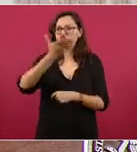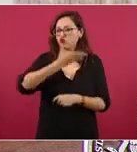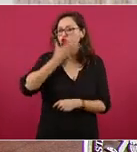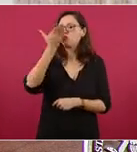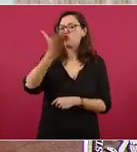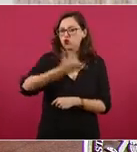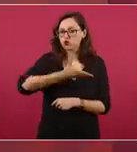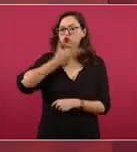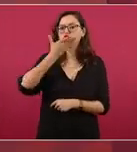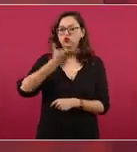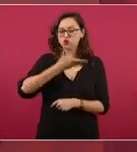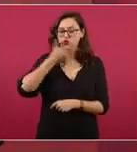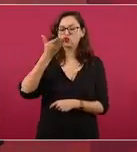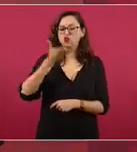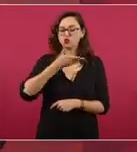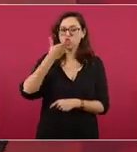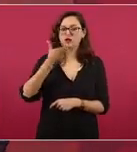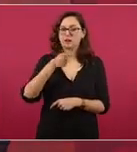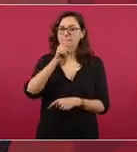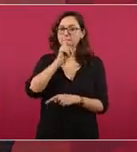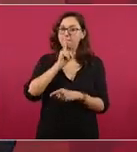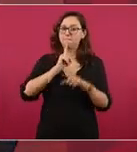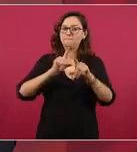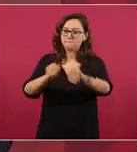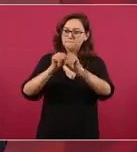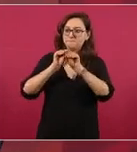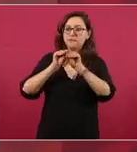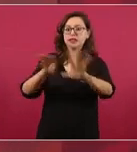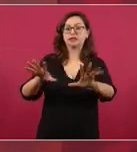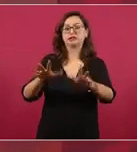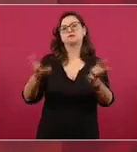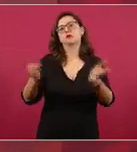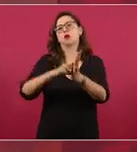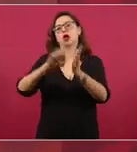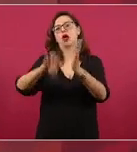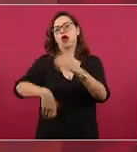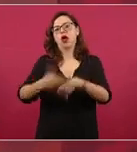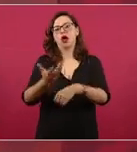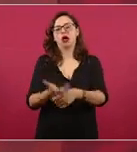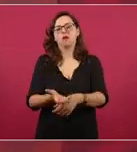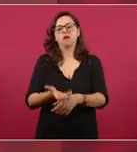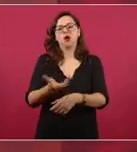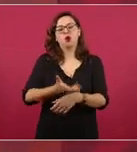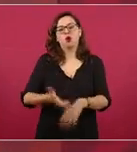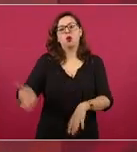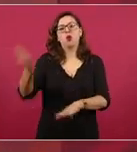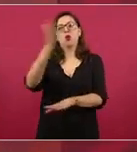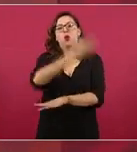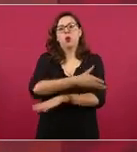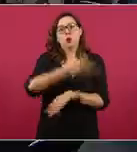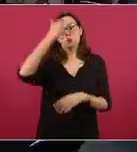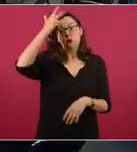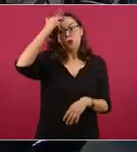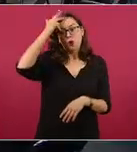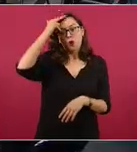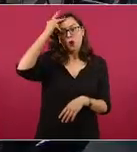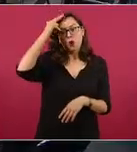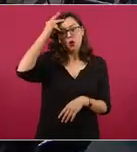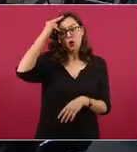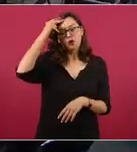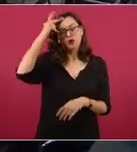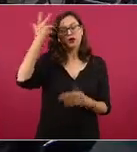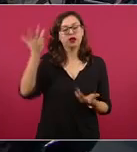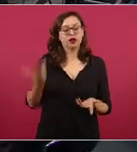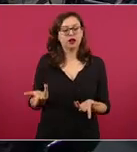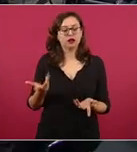muchísimo en la época de la dictadura porfirista, antes de la Segunda